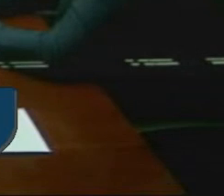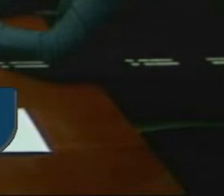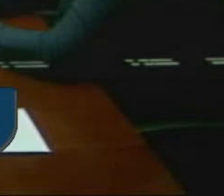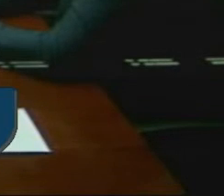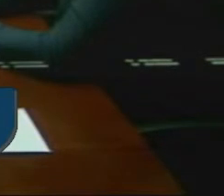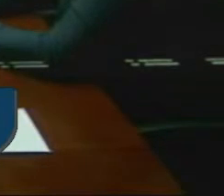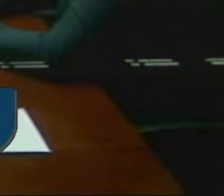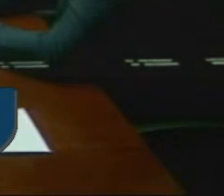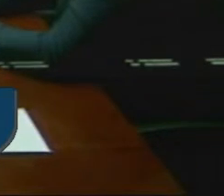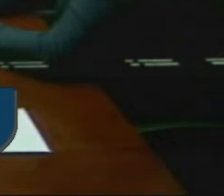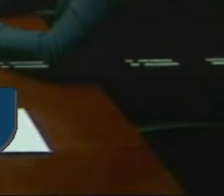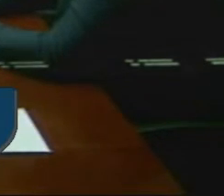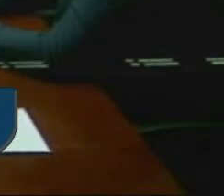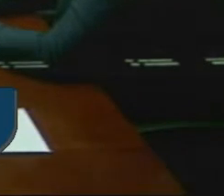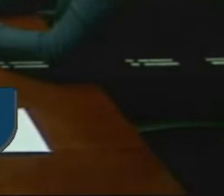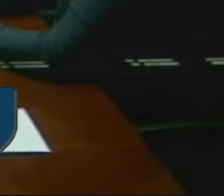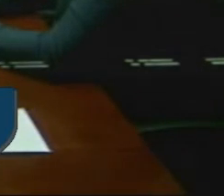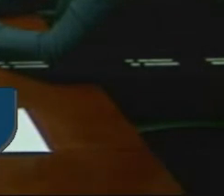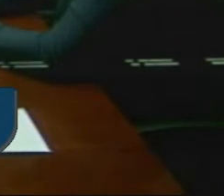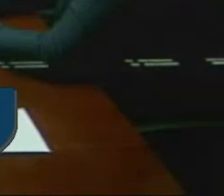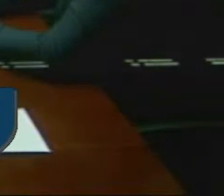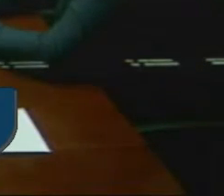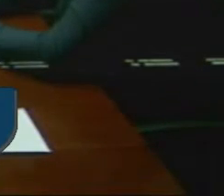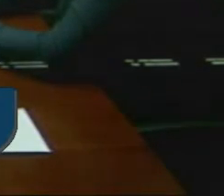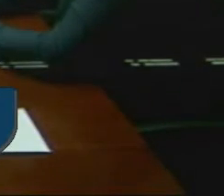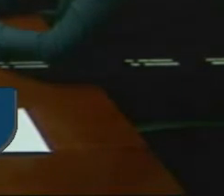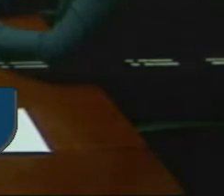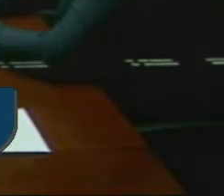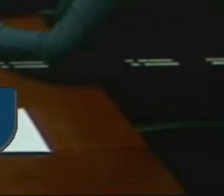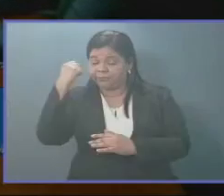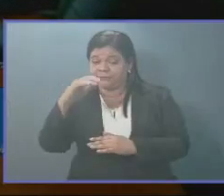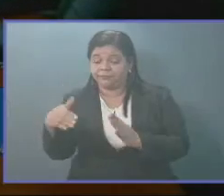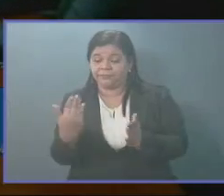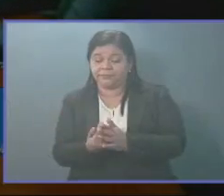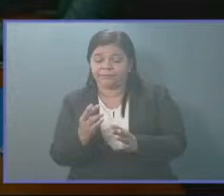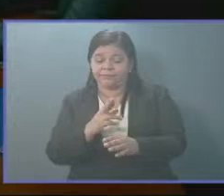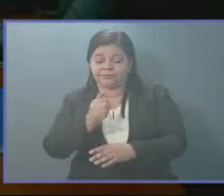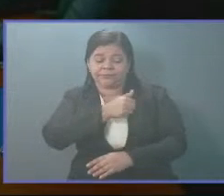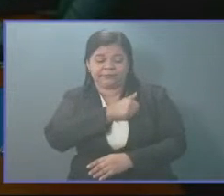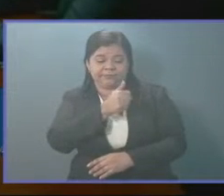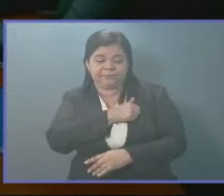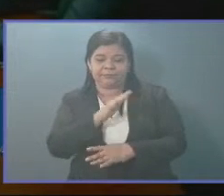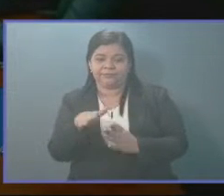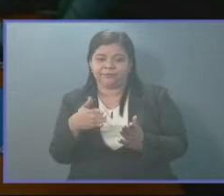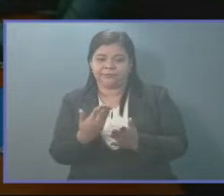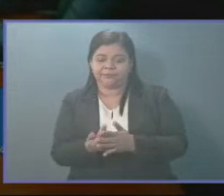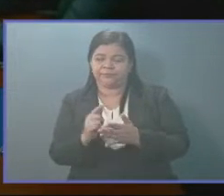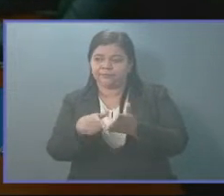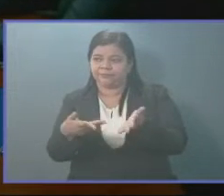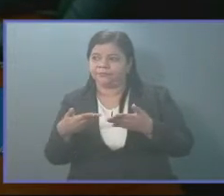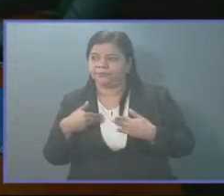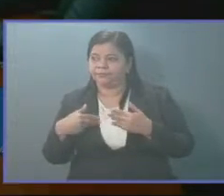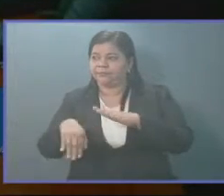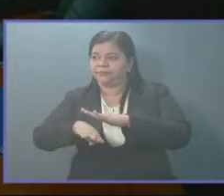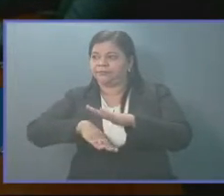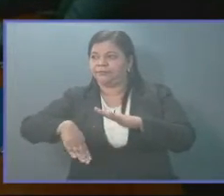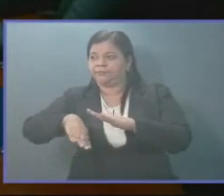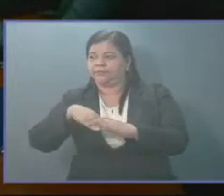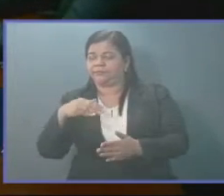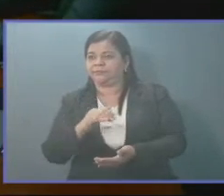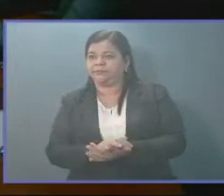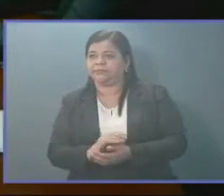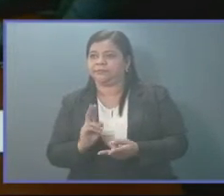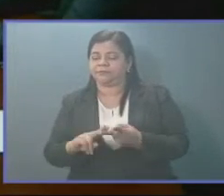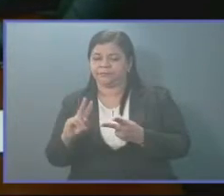Se adoptará la que resulte indispensable o idónea para la finalidad perseguida sin afectar derechos fundamentales.